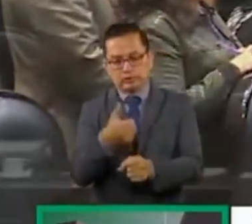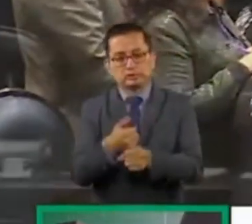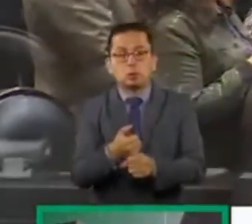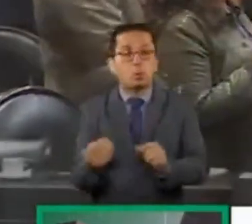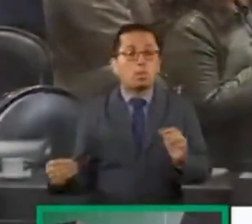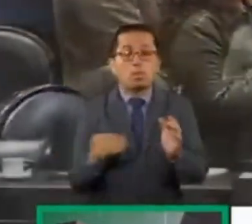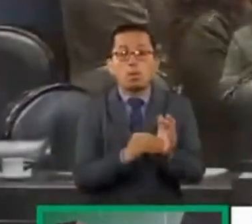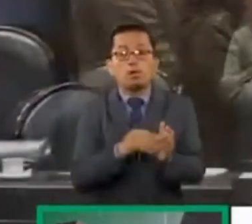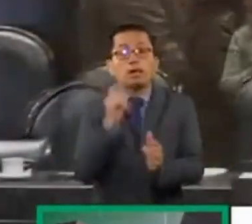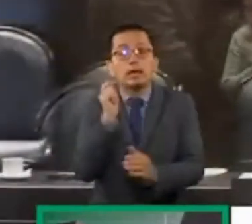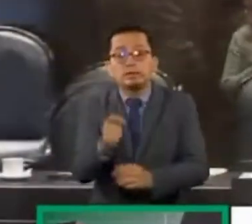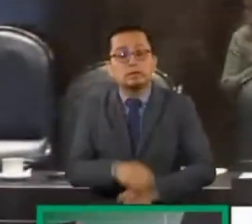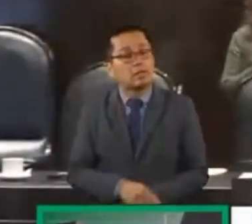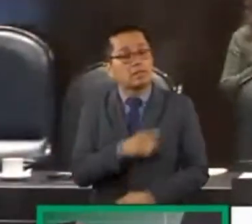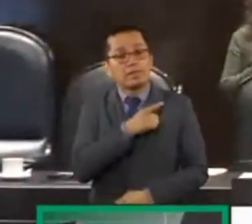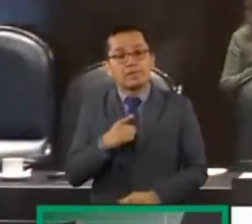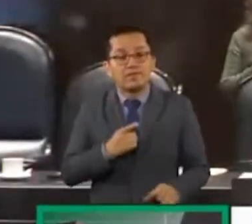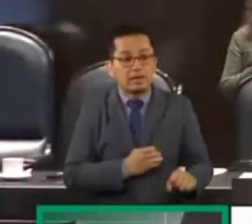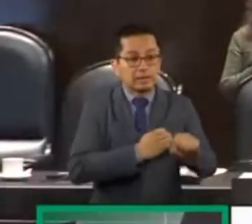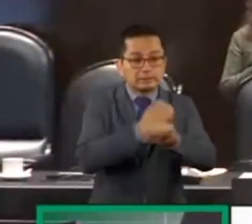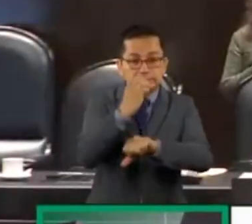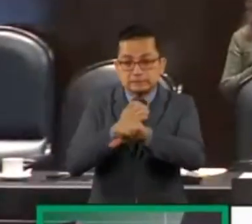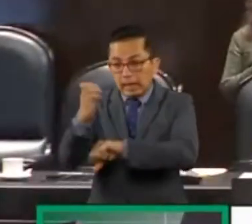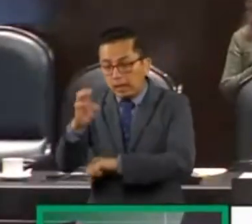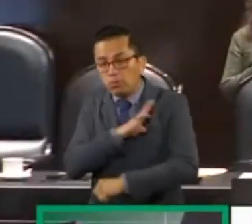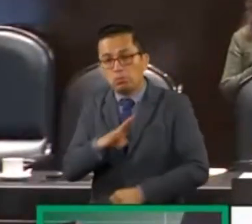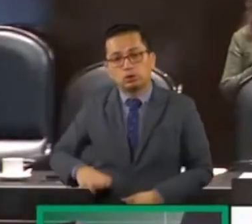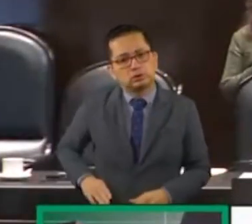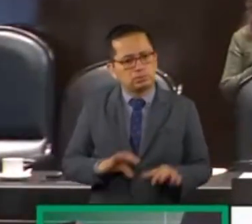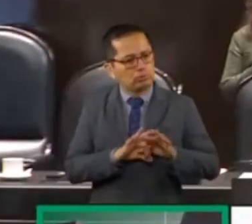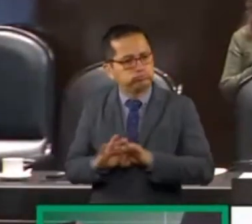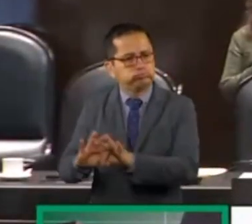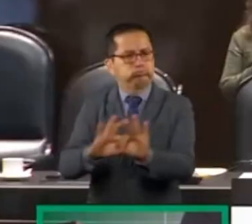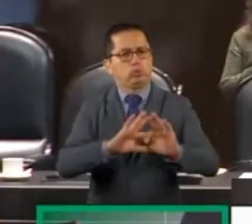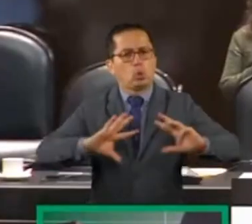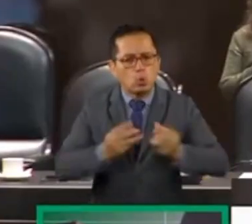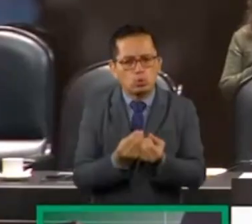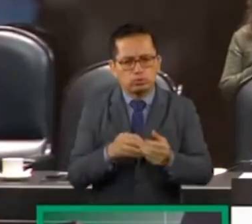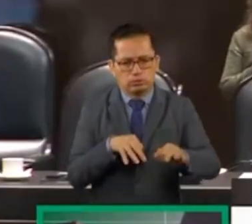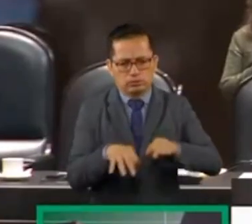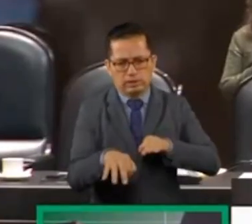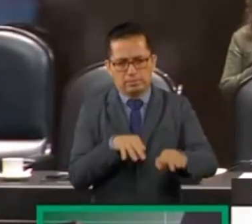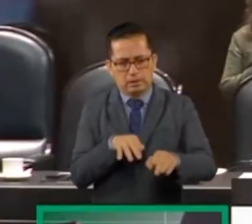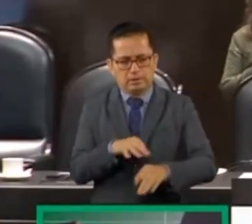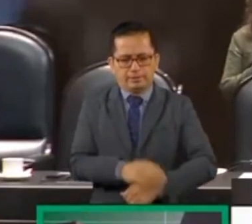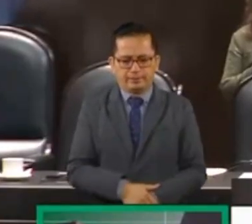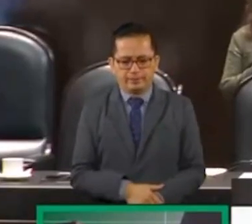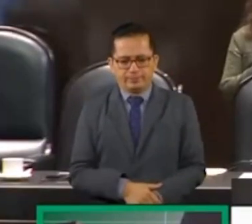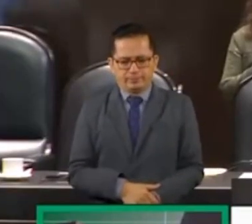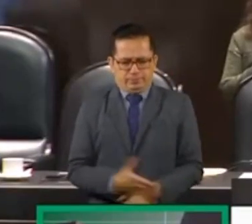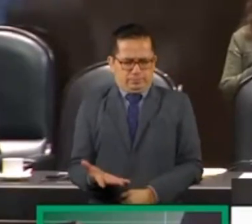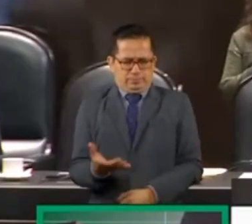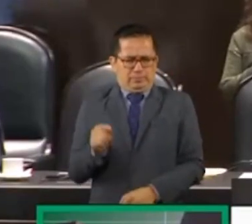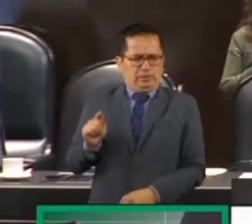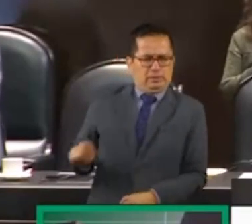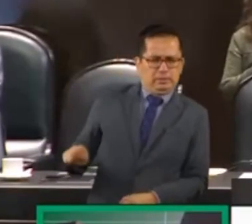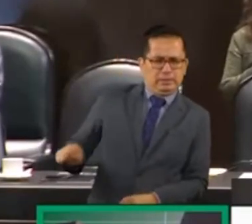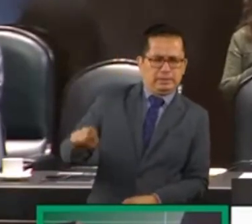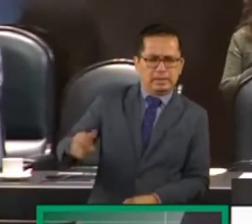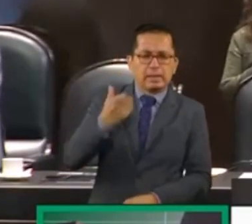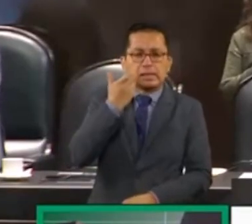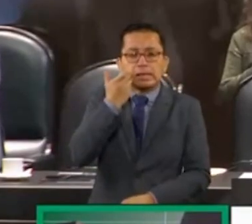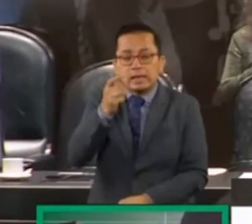coordinación con las entidades federativas y los municipios. El hecho de que quieran desvirtuar